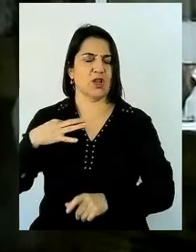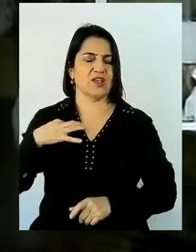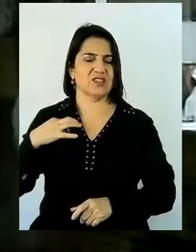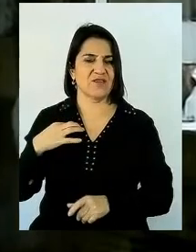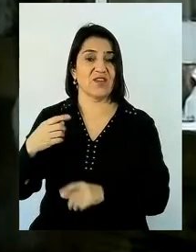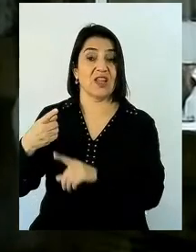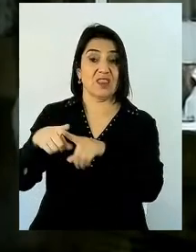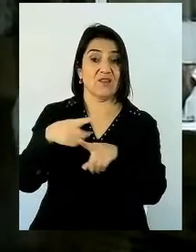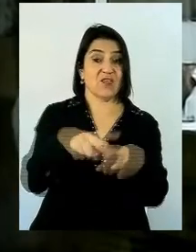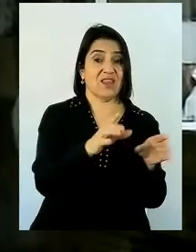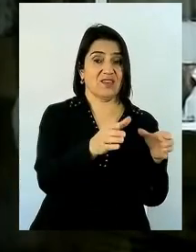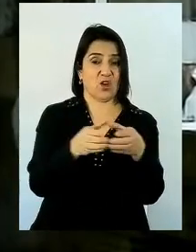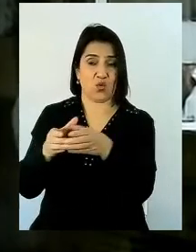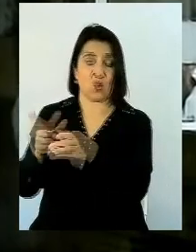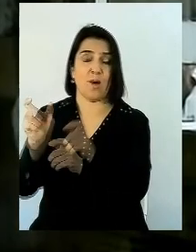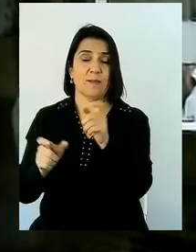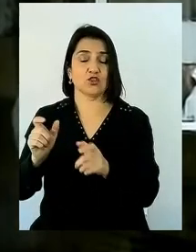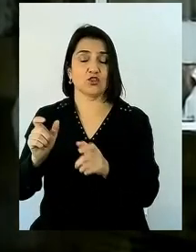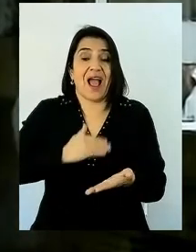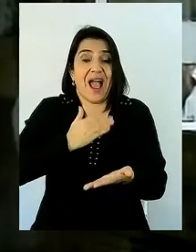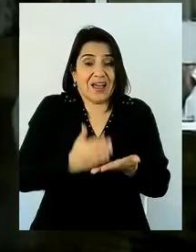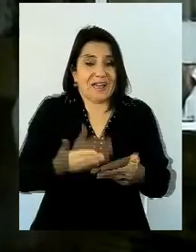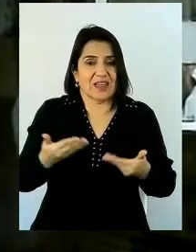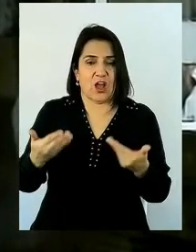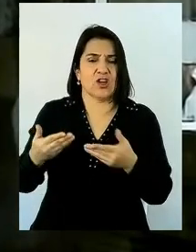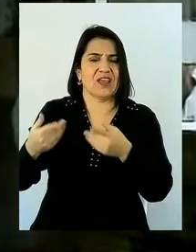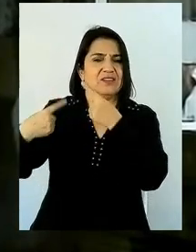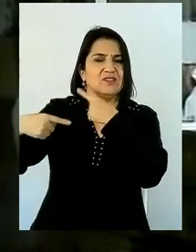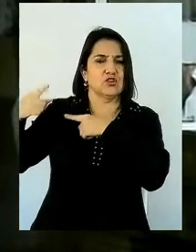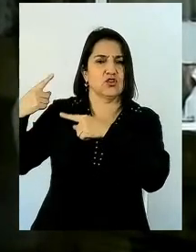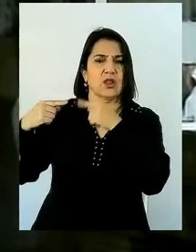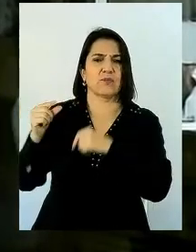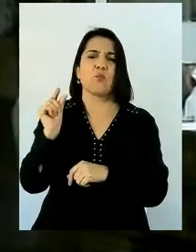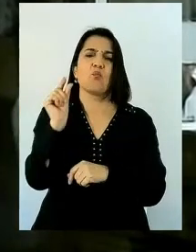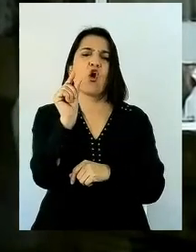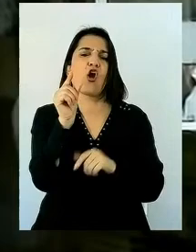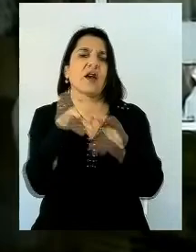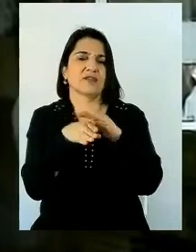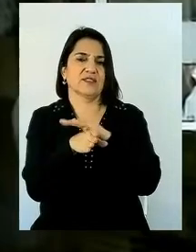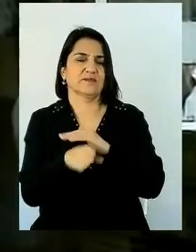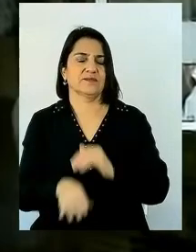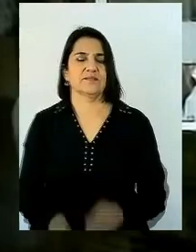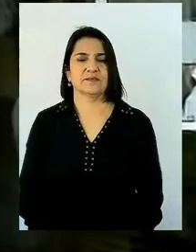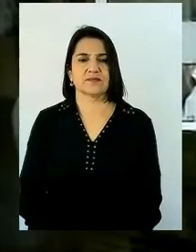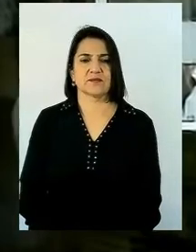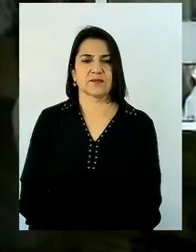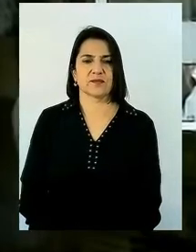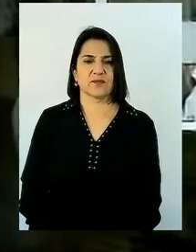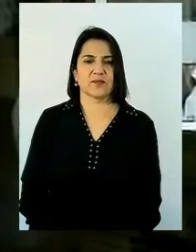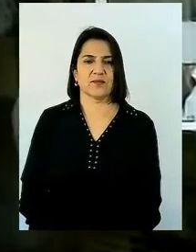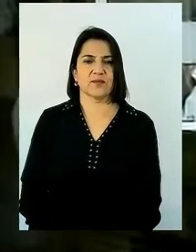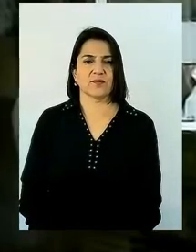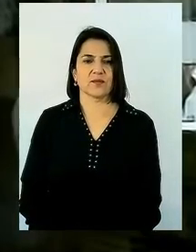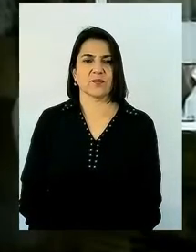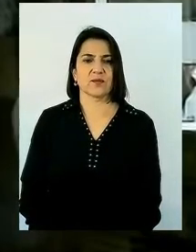momento históricamente han tenido poco acceso. Y lo que viene a